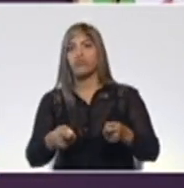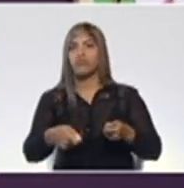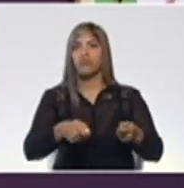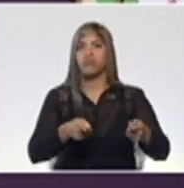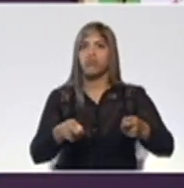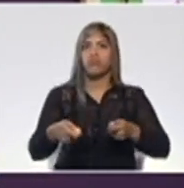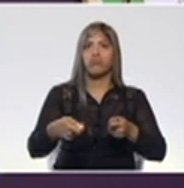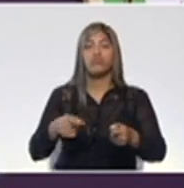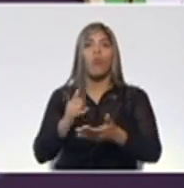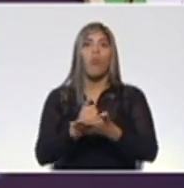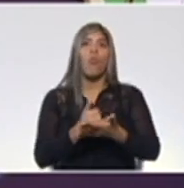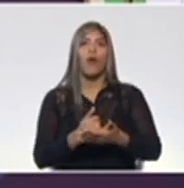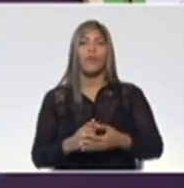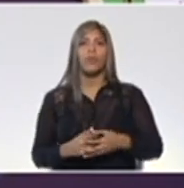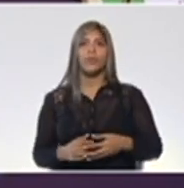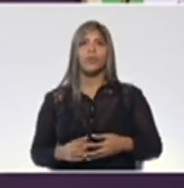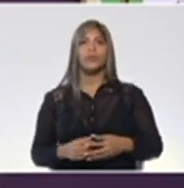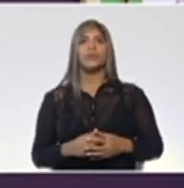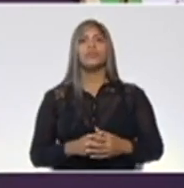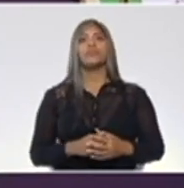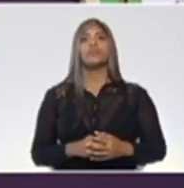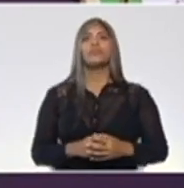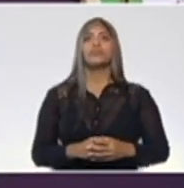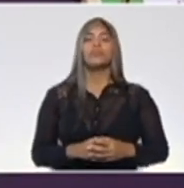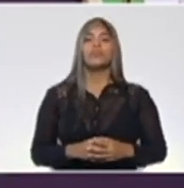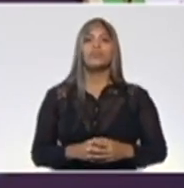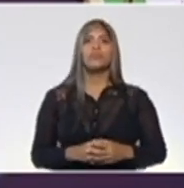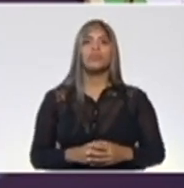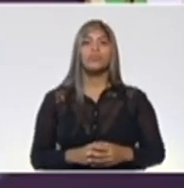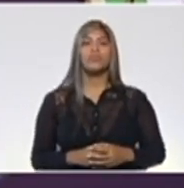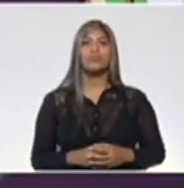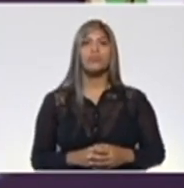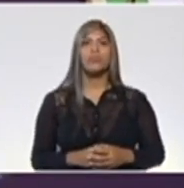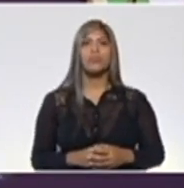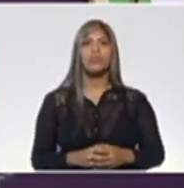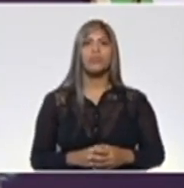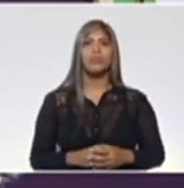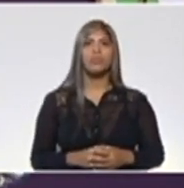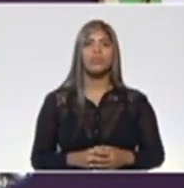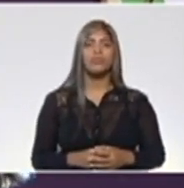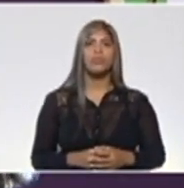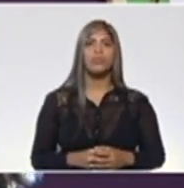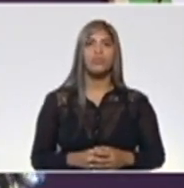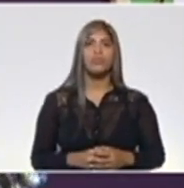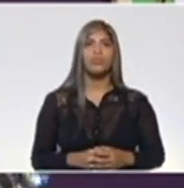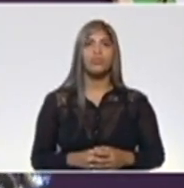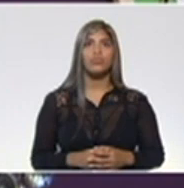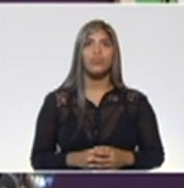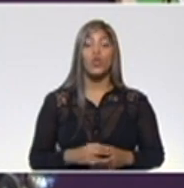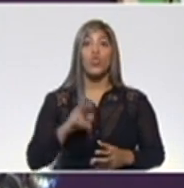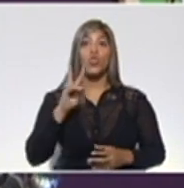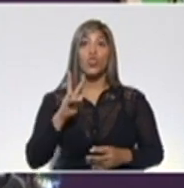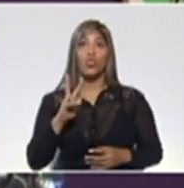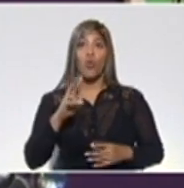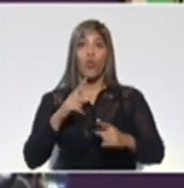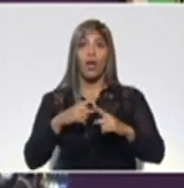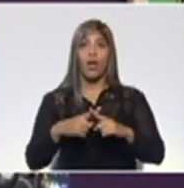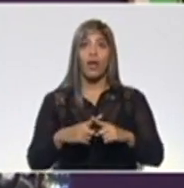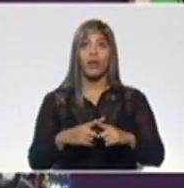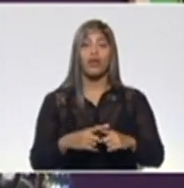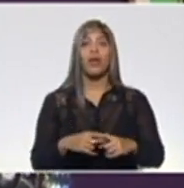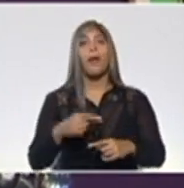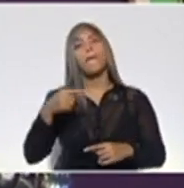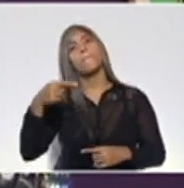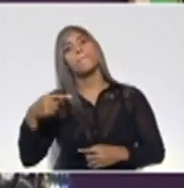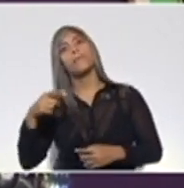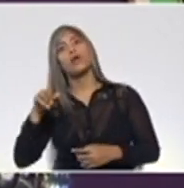todas varias metras hasta que el al azar va a caer en un punto, 2 en X y